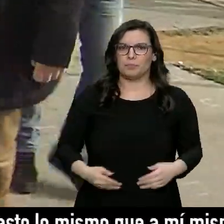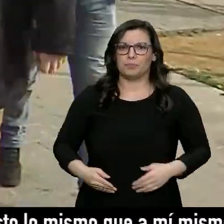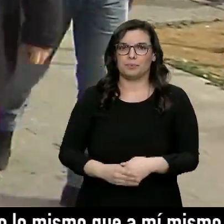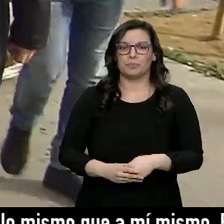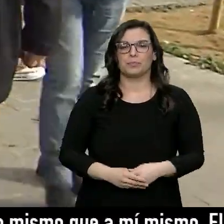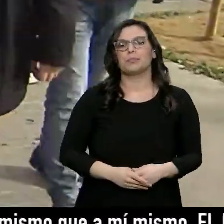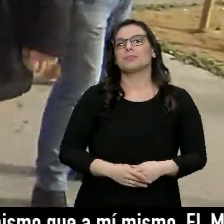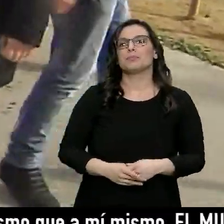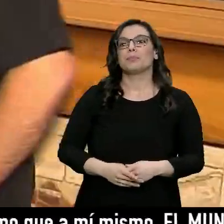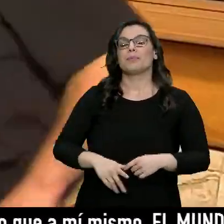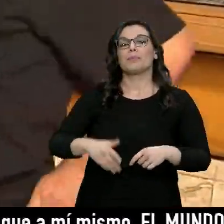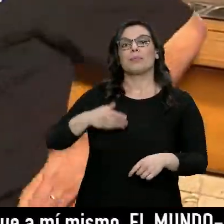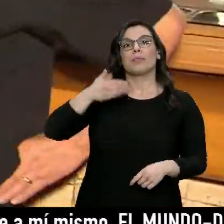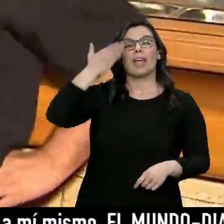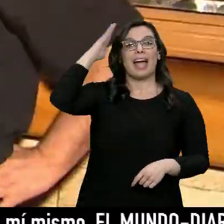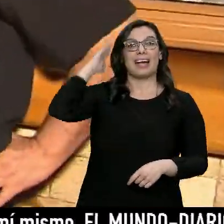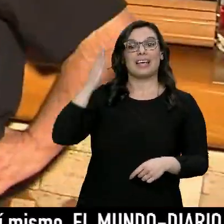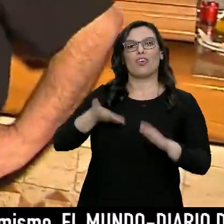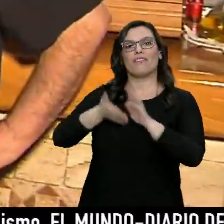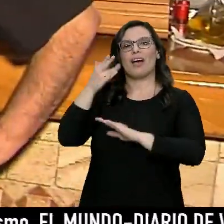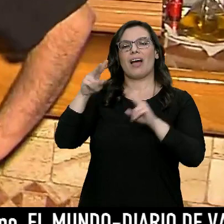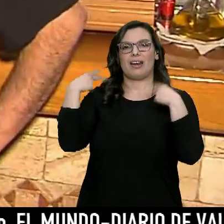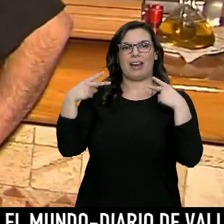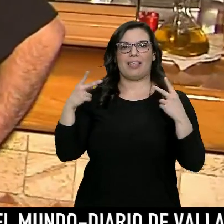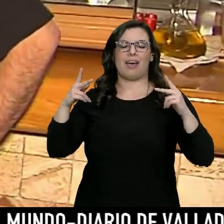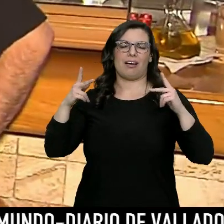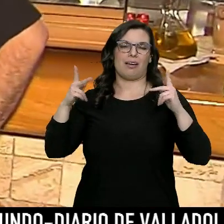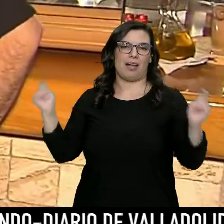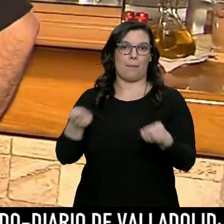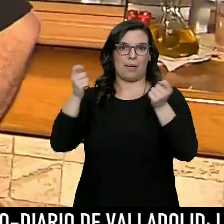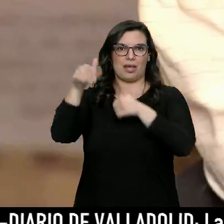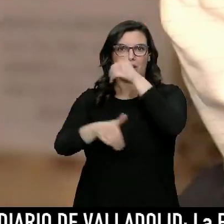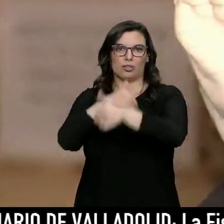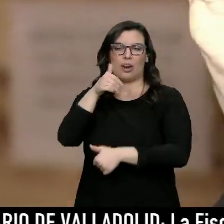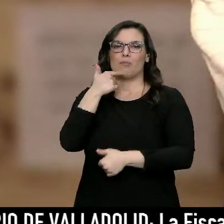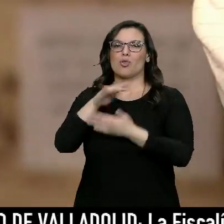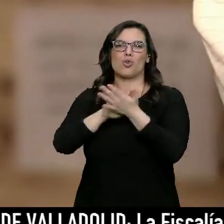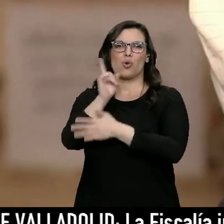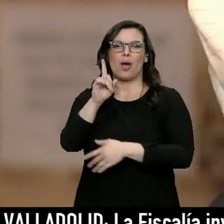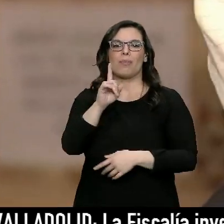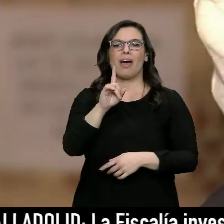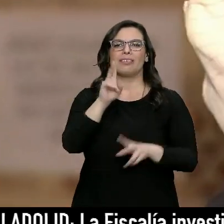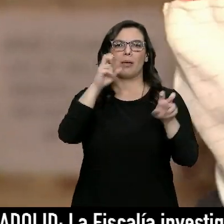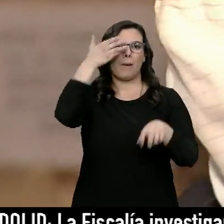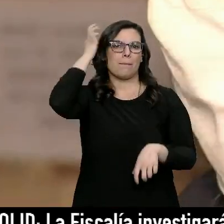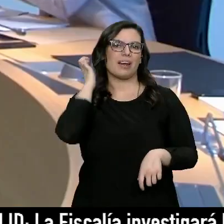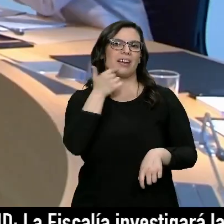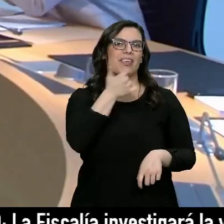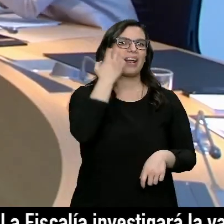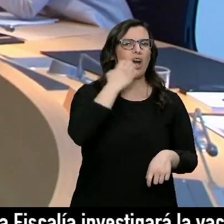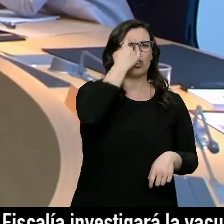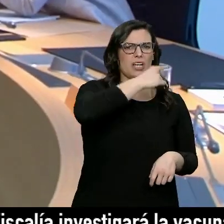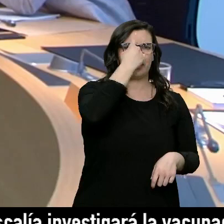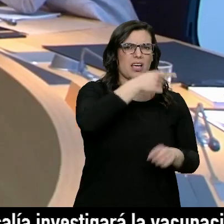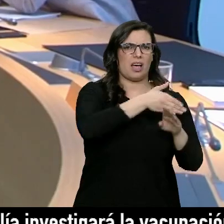De campaña en Lérida, Pablo Casado no se ha pronunciado sobre el escrito en el que Luis Bárcenas dice ahora que Mariano Rajoy conocía la presunta caja B del PP. Sí